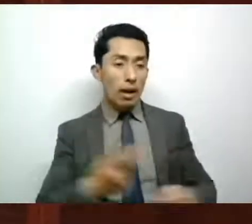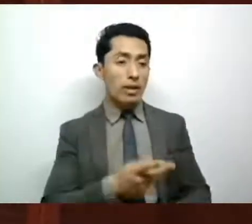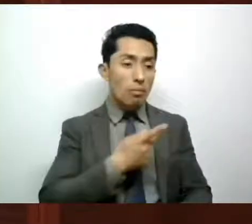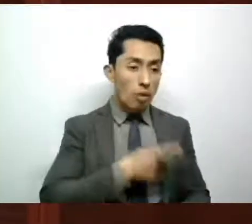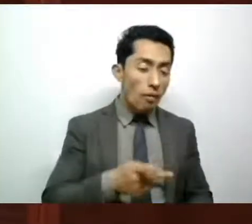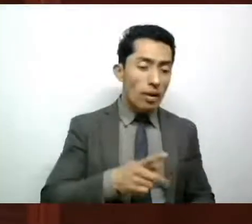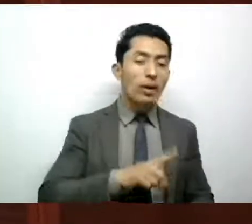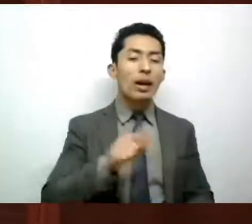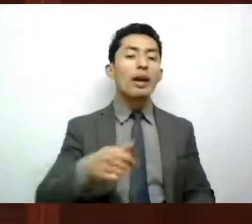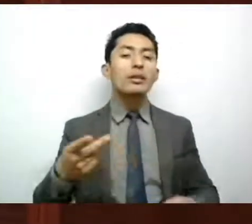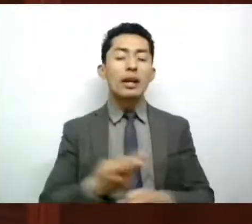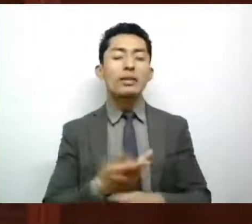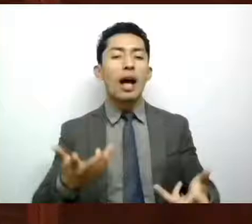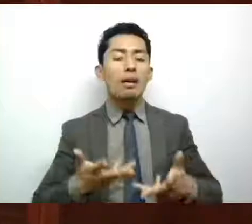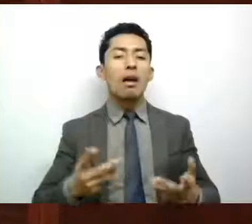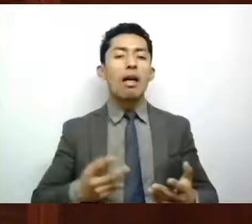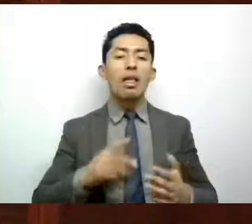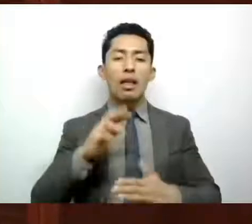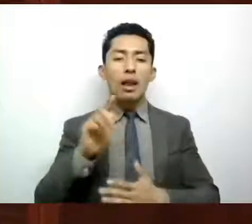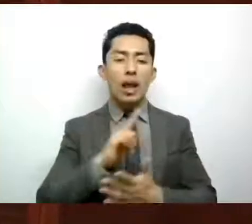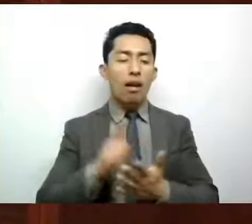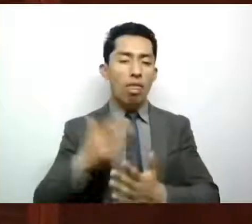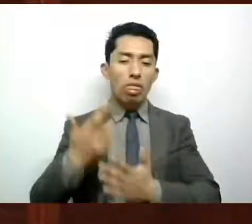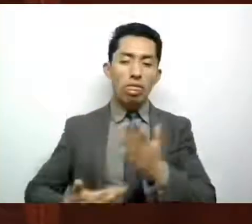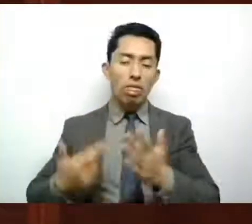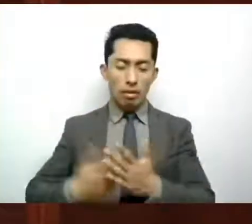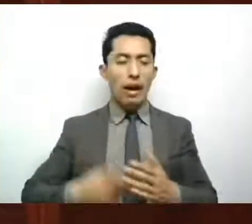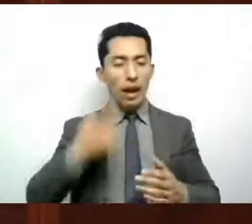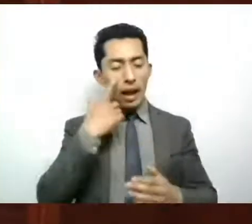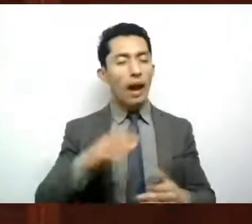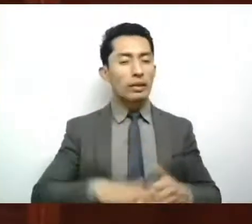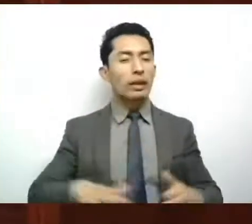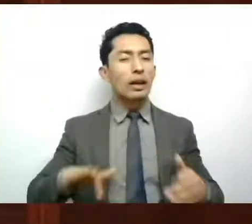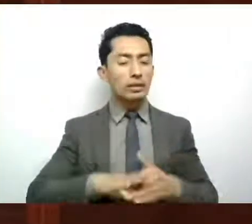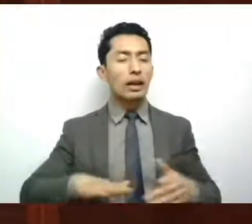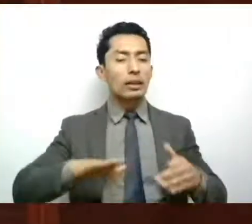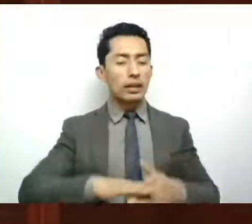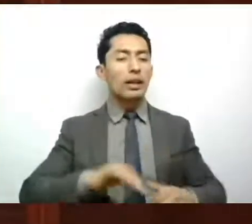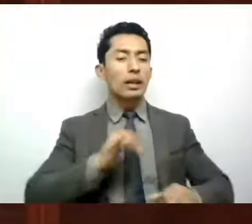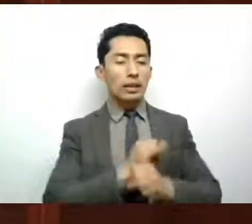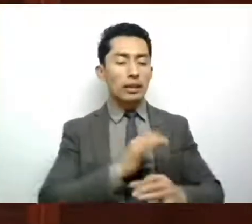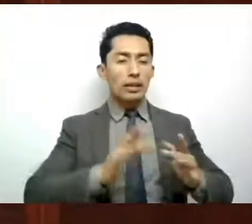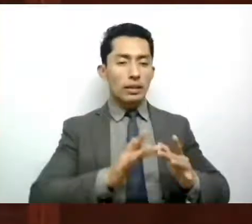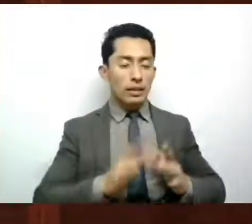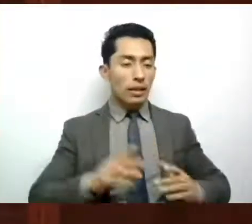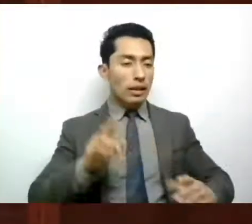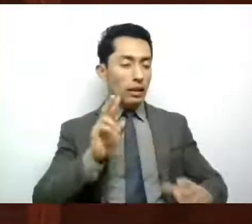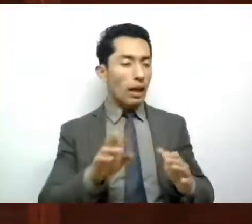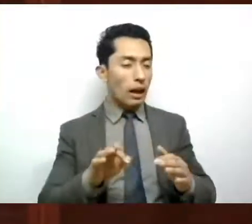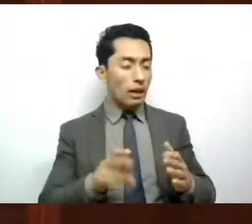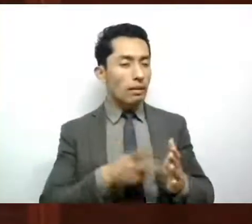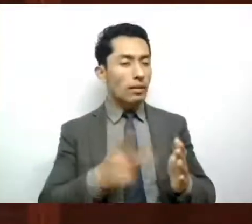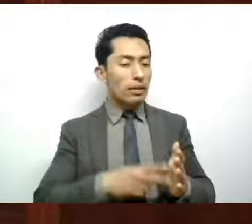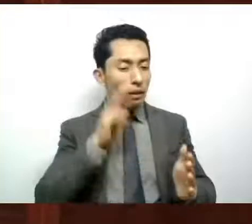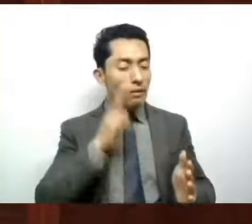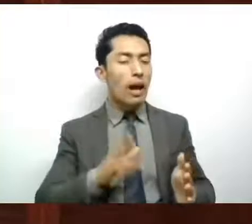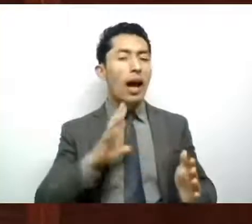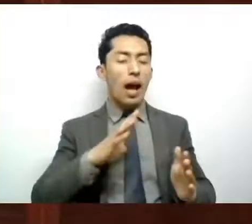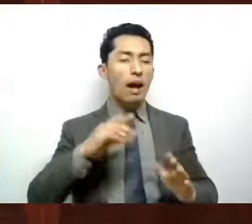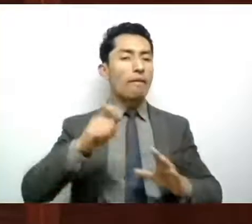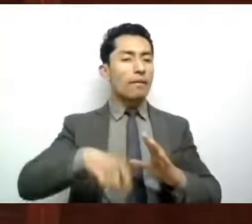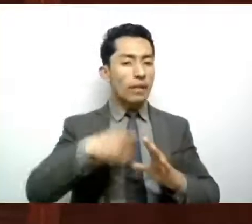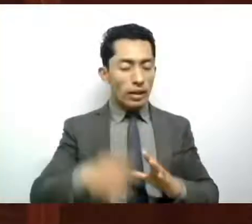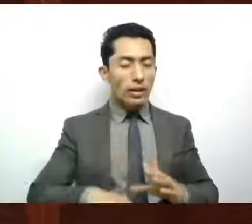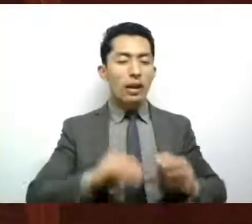sucede. De manera constante, gracias a las redes sociales, se han divulgado y se han hecho